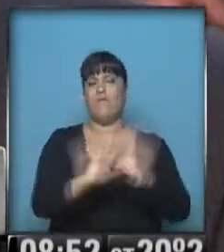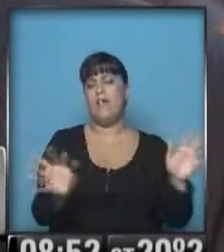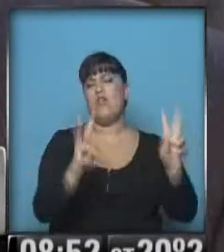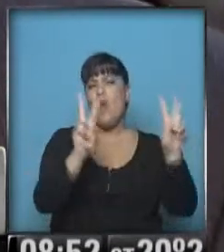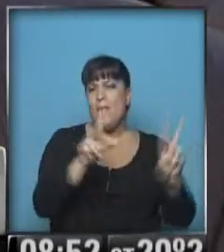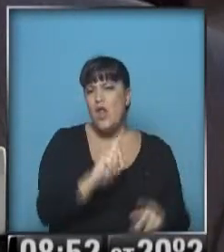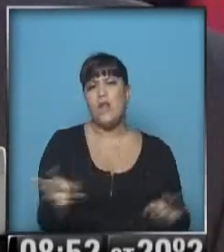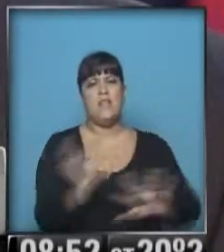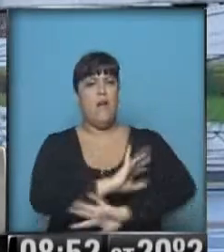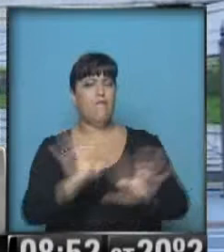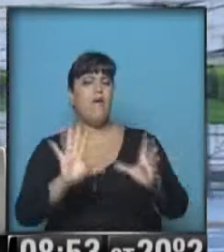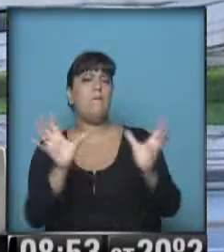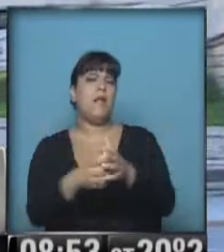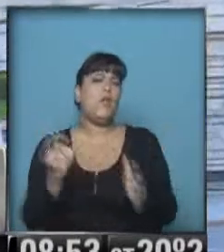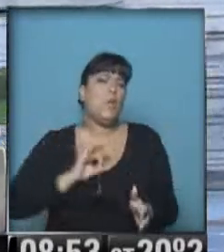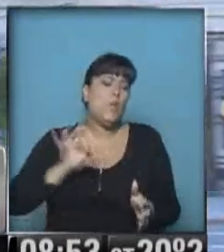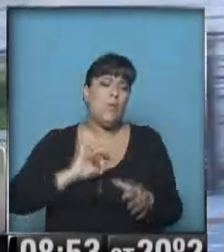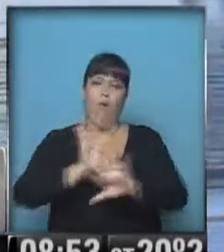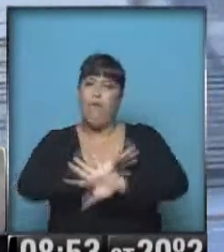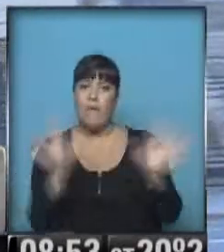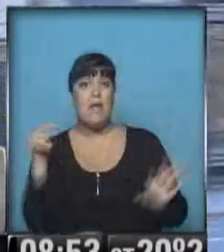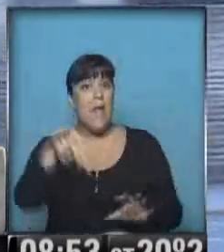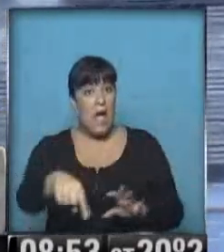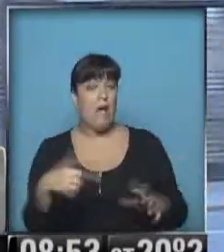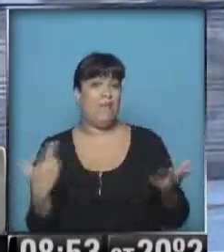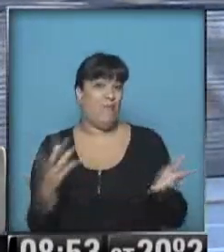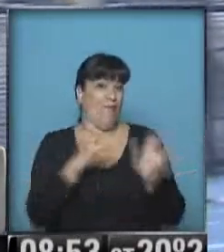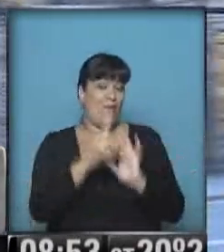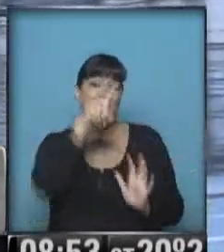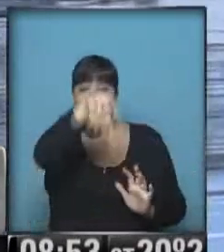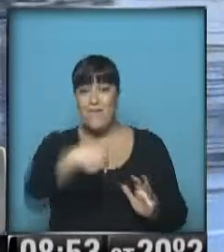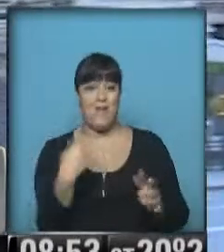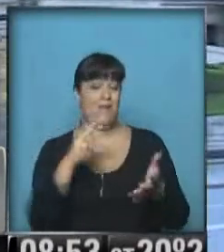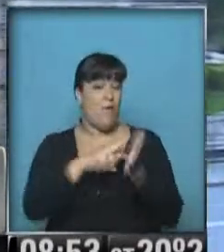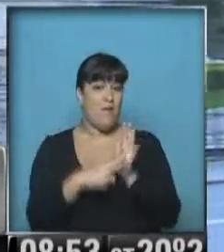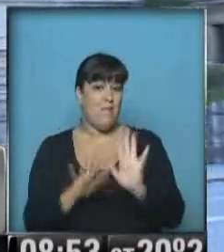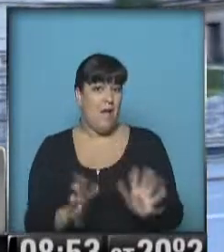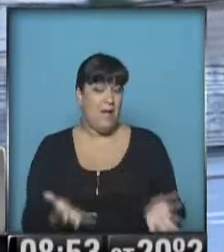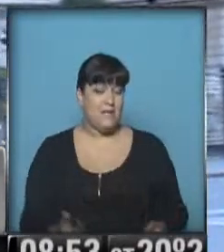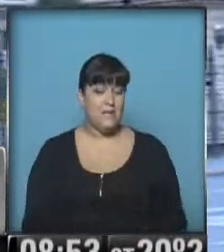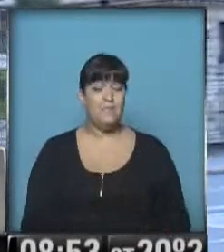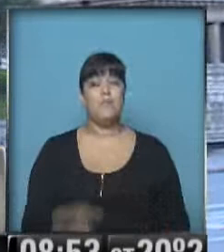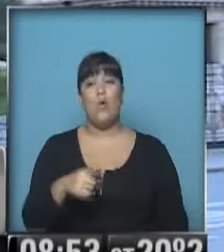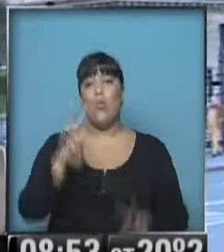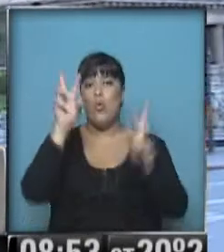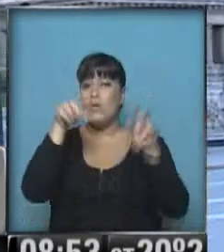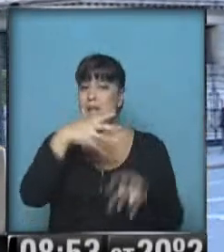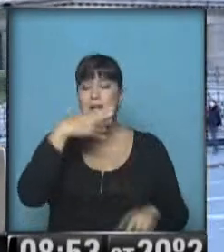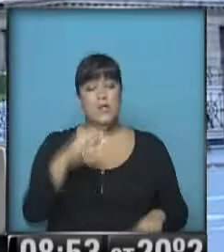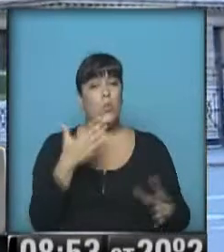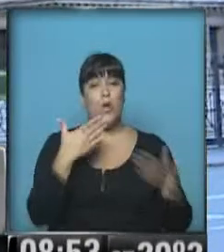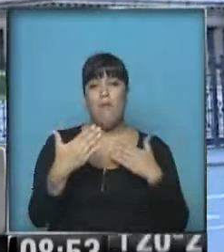los partidos tradicionales que nos han llevado a este cuadro en la argentina uno de los que más seguramente que se va a hablar